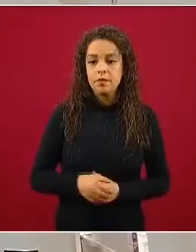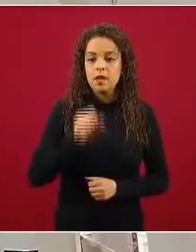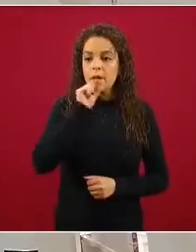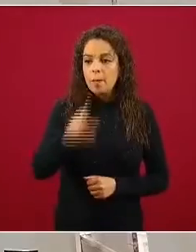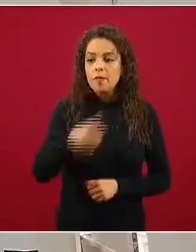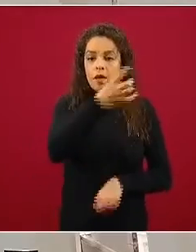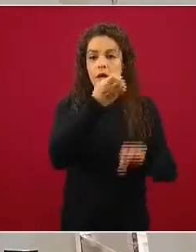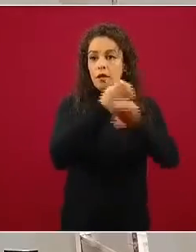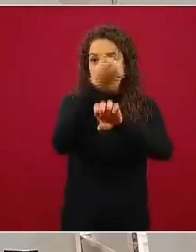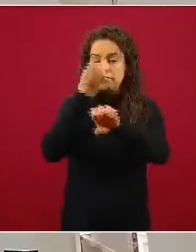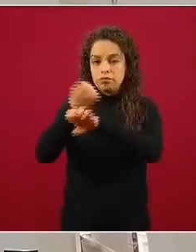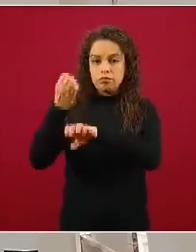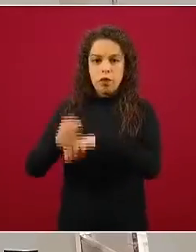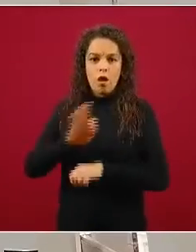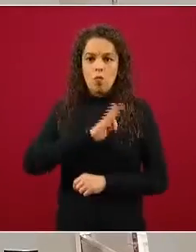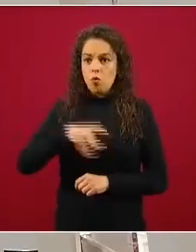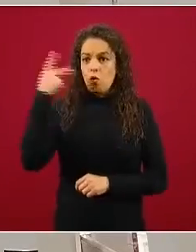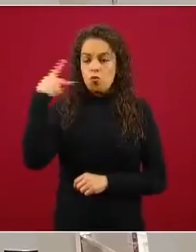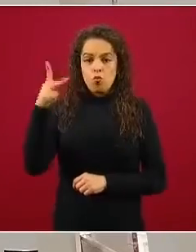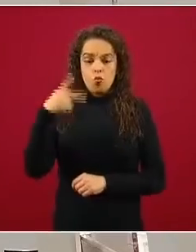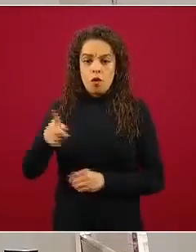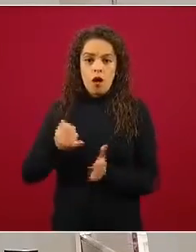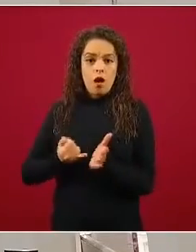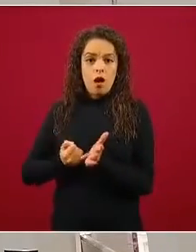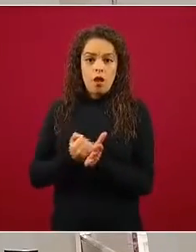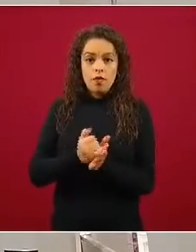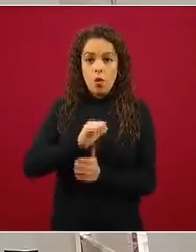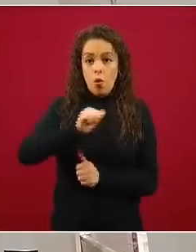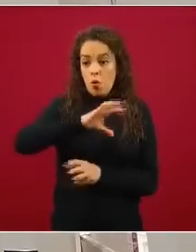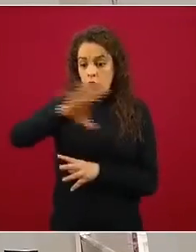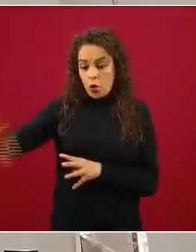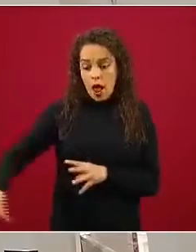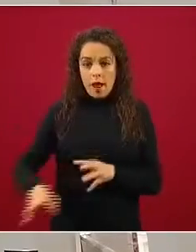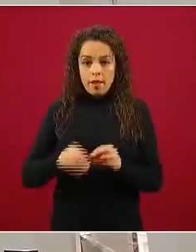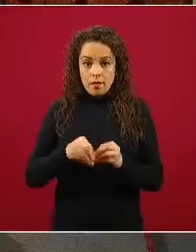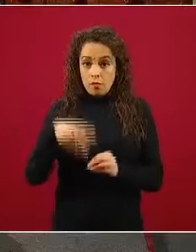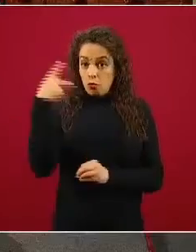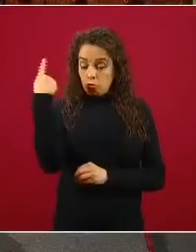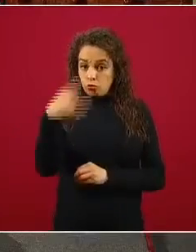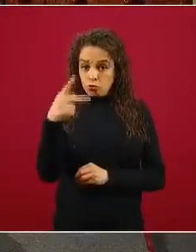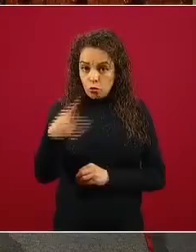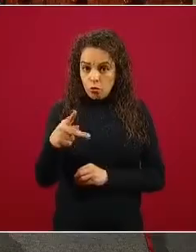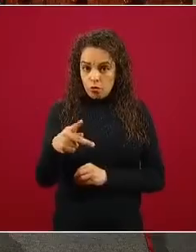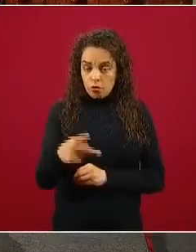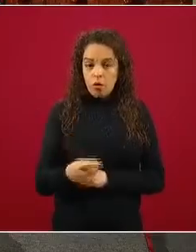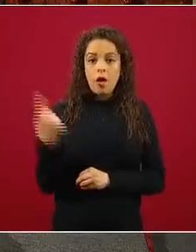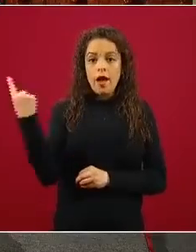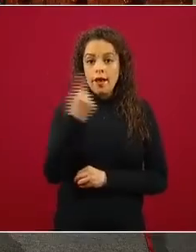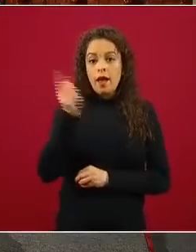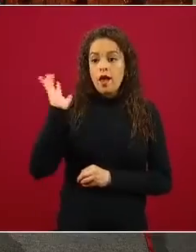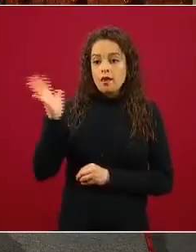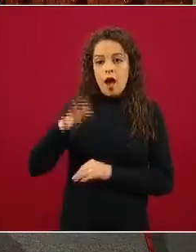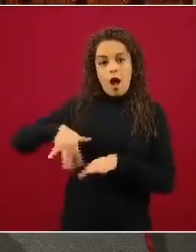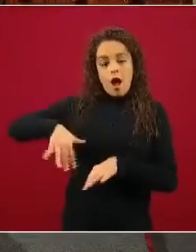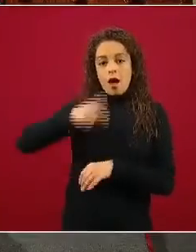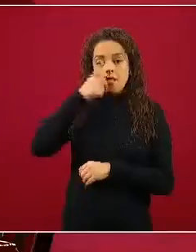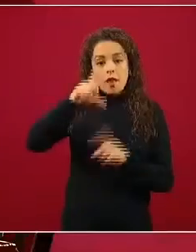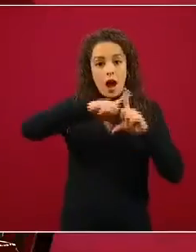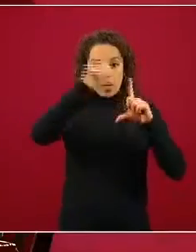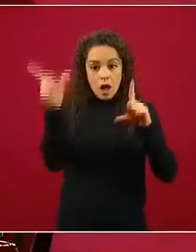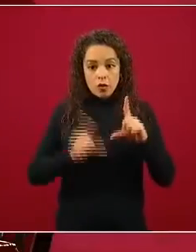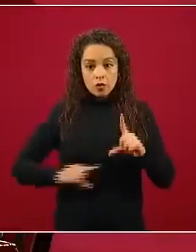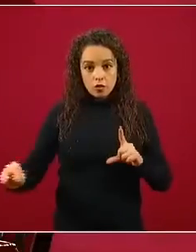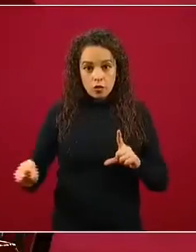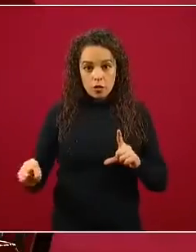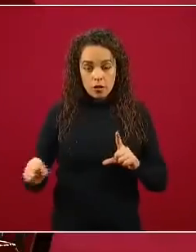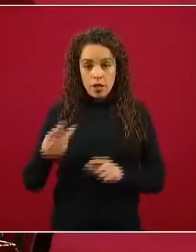tomar disposiciones adicionales a las nacionales para que sea más restrictiva la movilidad en el espacio público, pero no